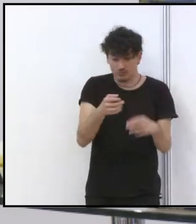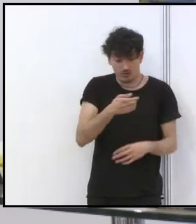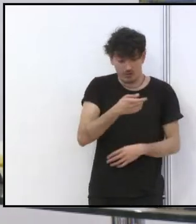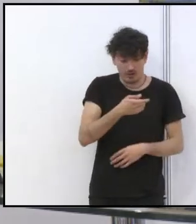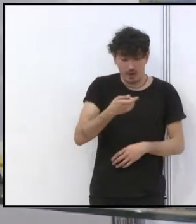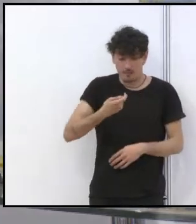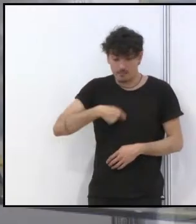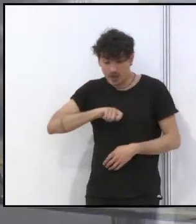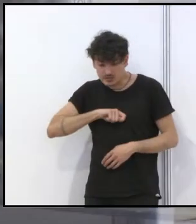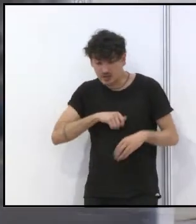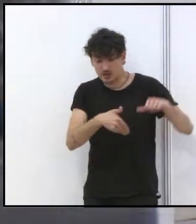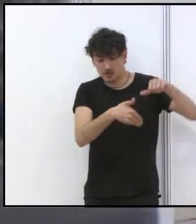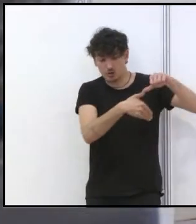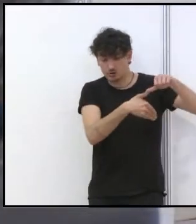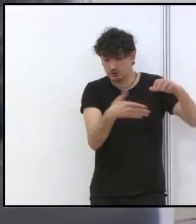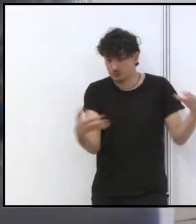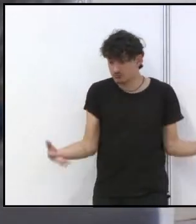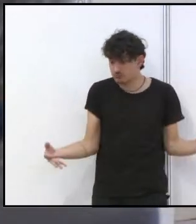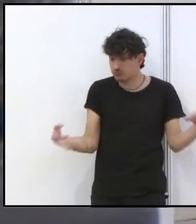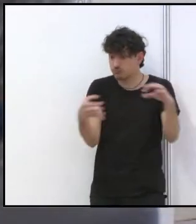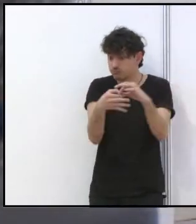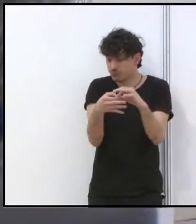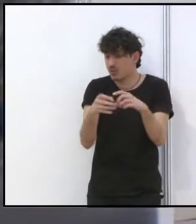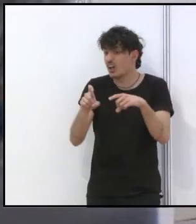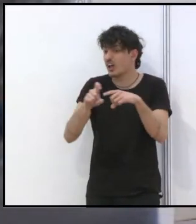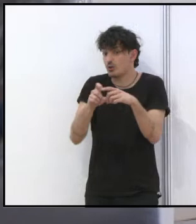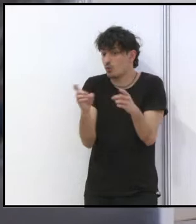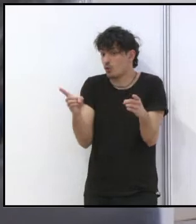el continente de América Latina, ¿no?